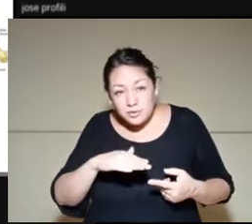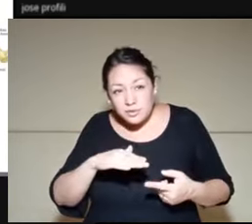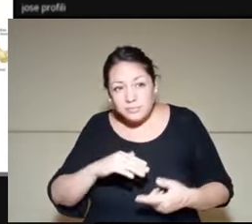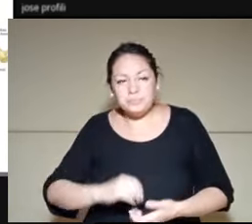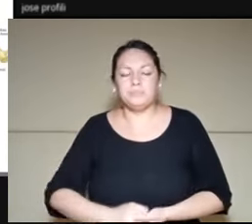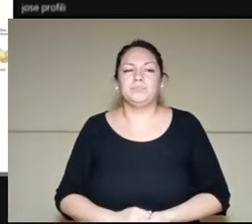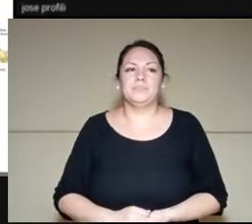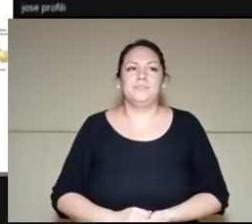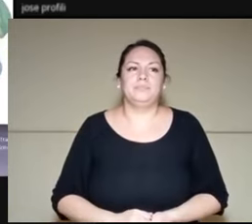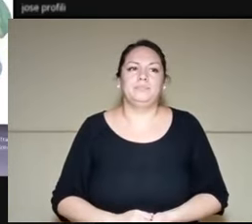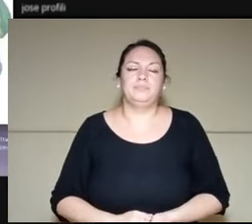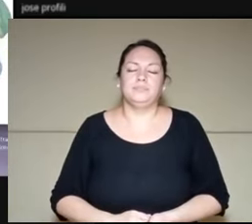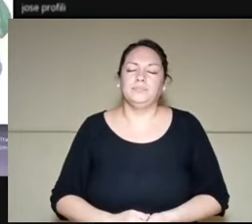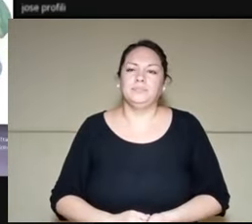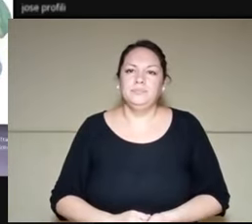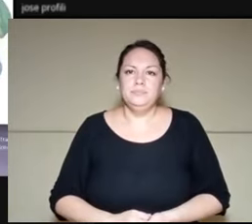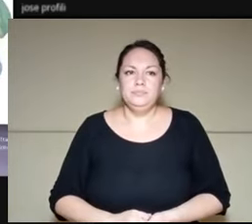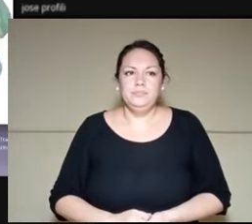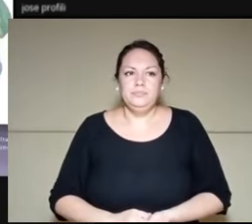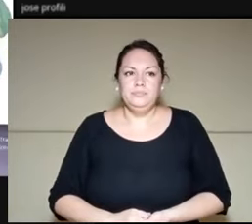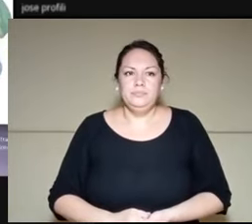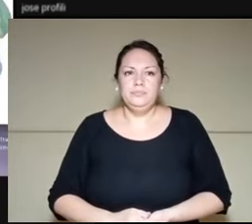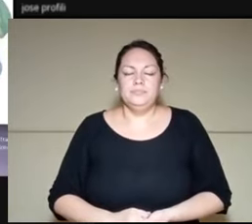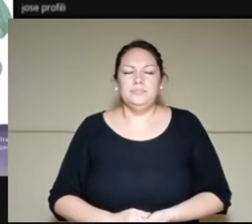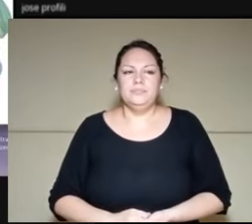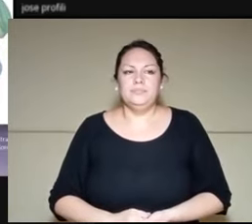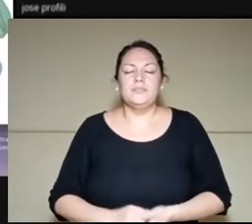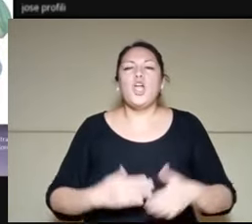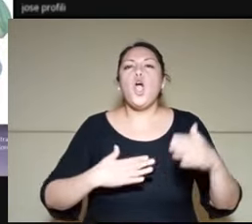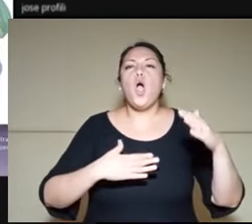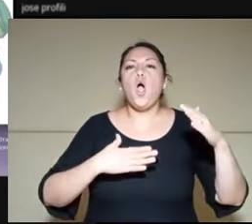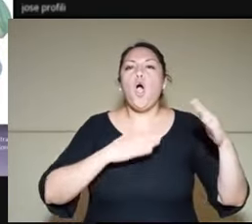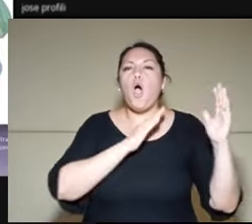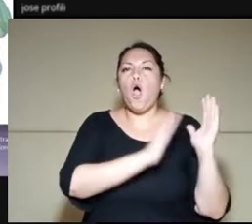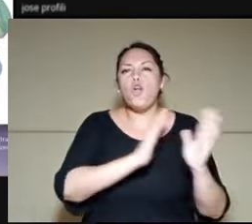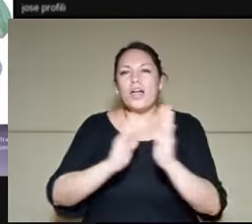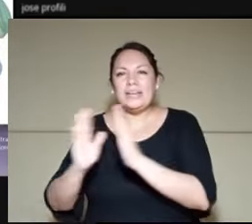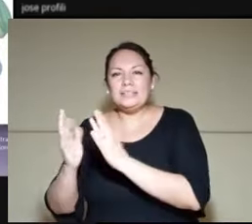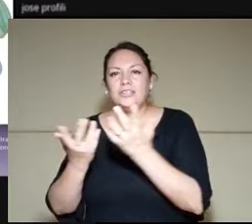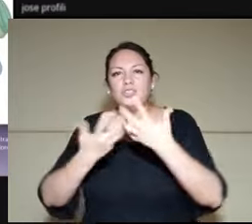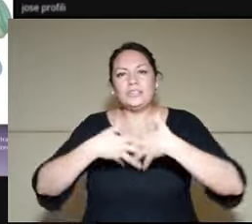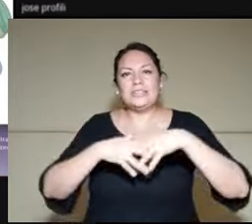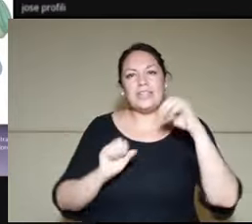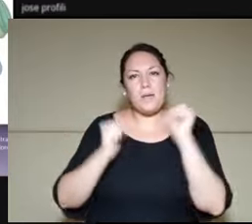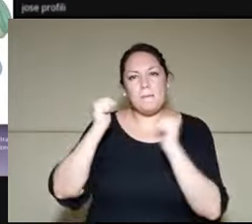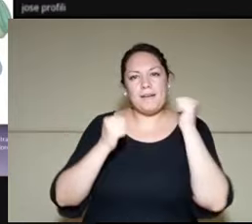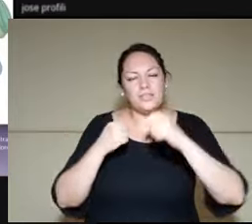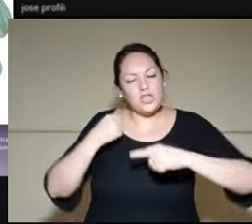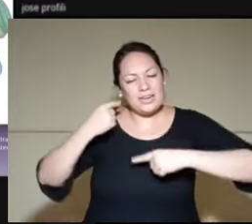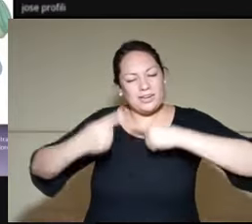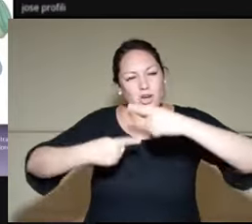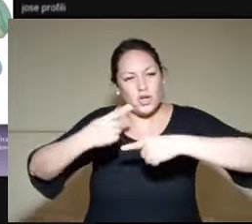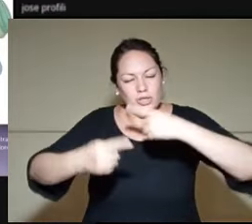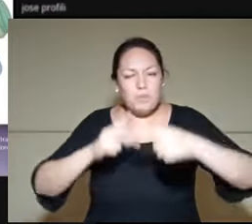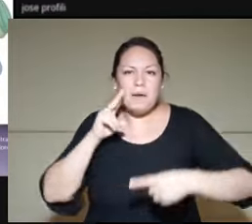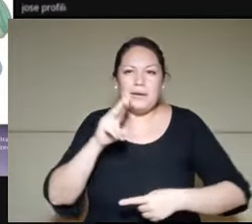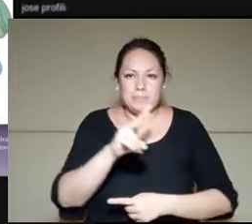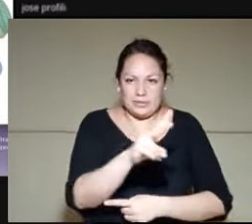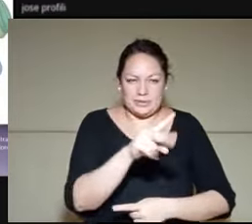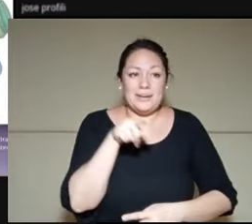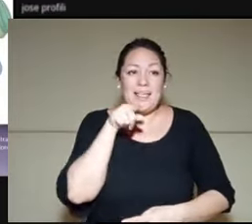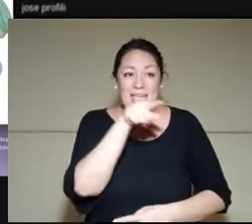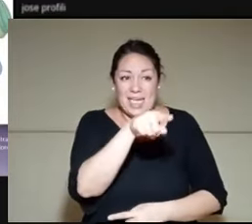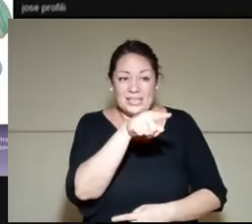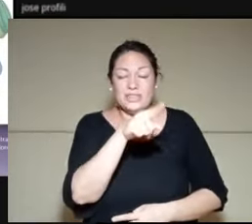¿Está? Bien. Fíjense entonces, vamos a seguir viendo cómo se organiza este sistema nervioso. Esto que ustedes